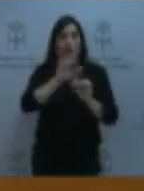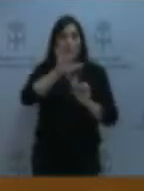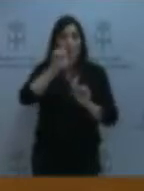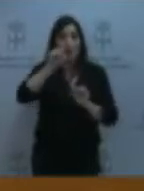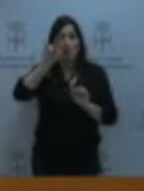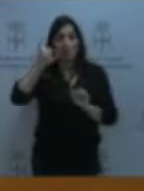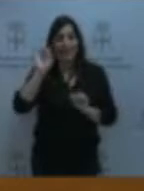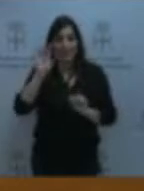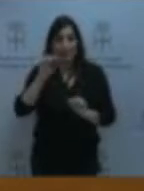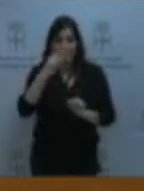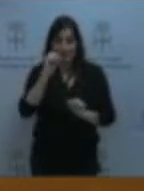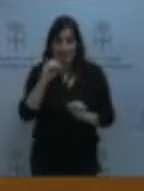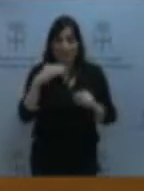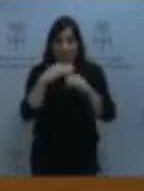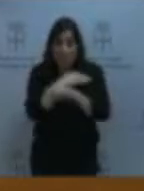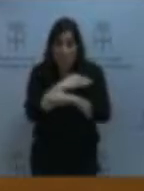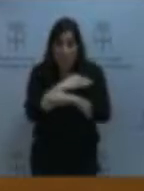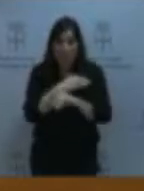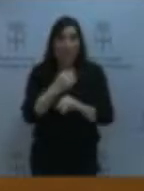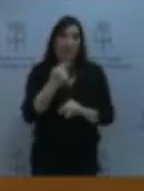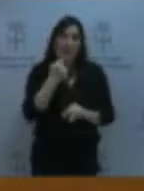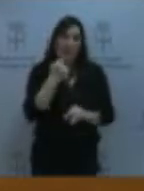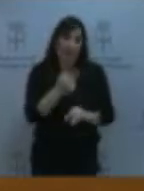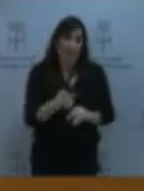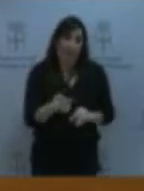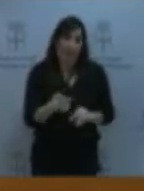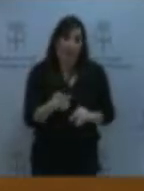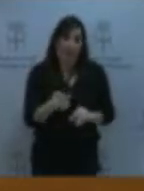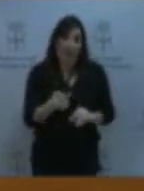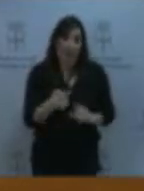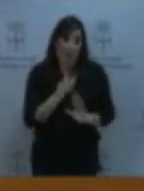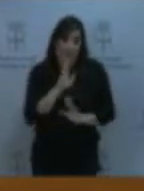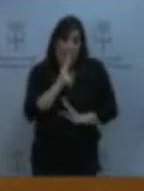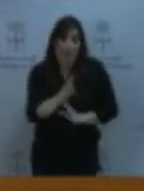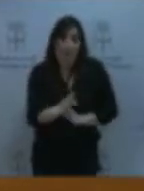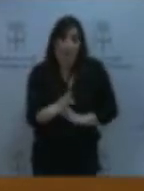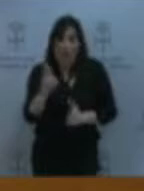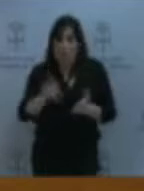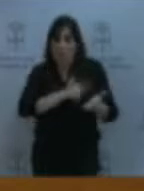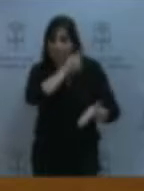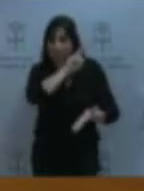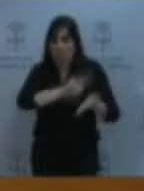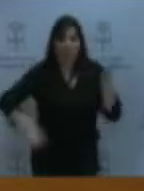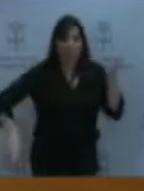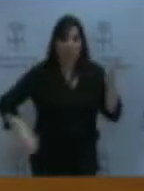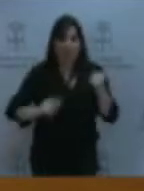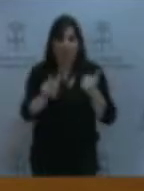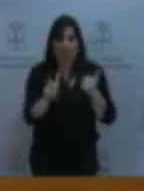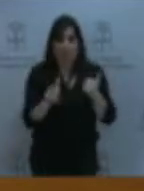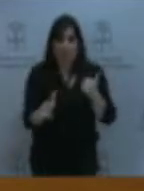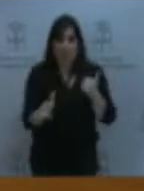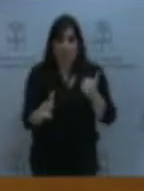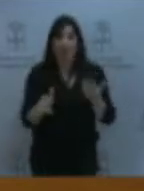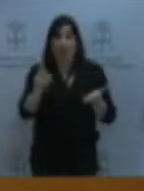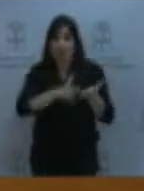de forma unilateral y de un plumazo este derecho. Su eliminación fue una vergüenza, hay que